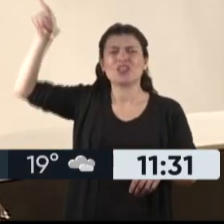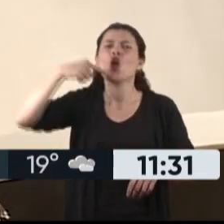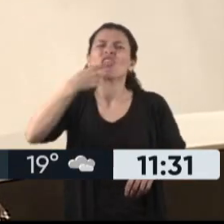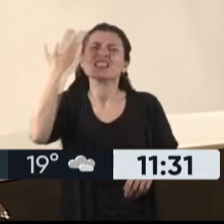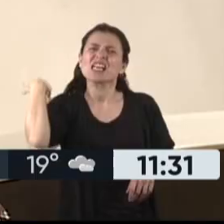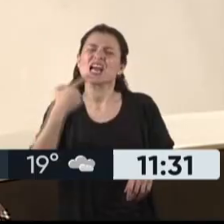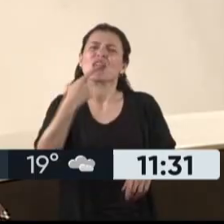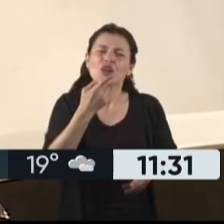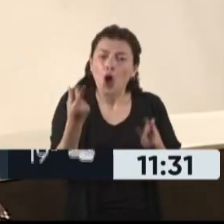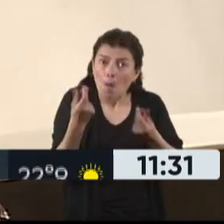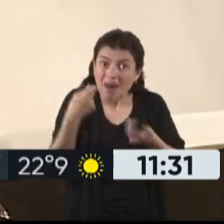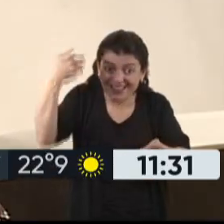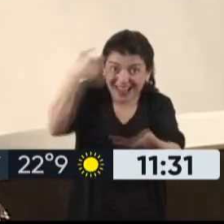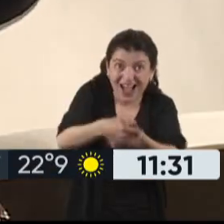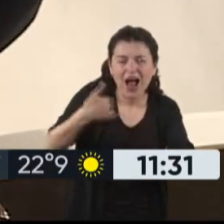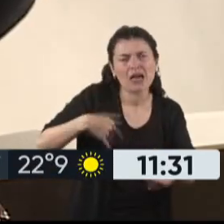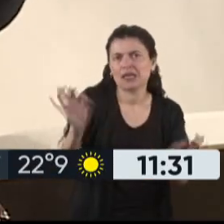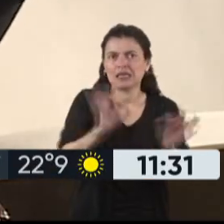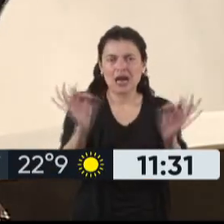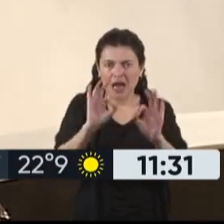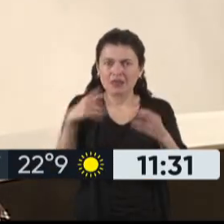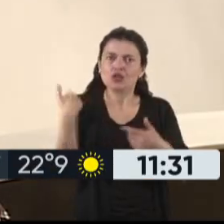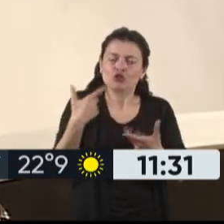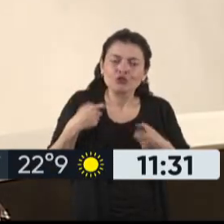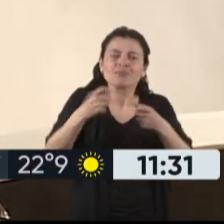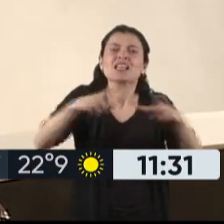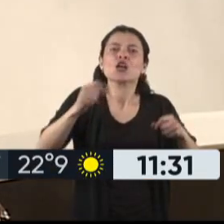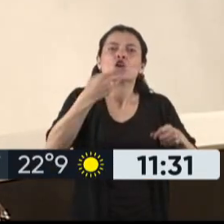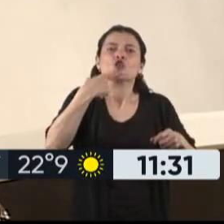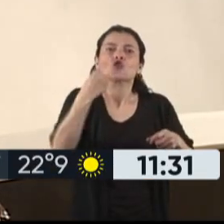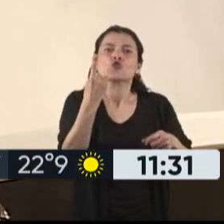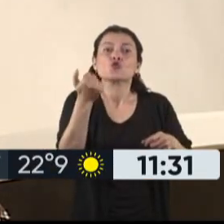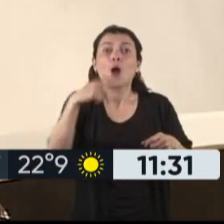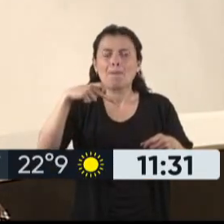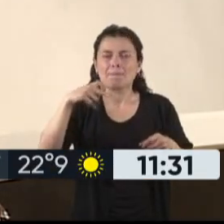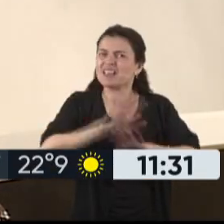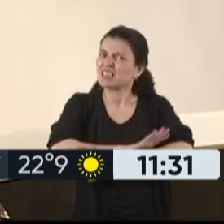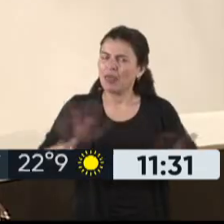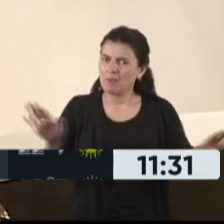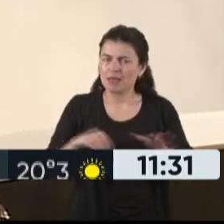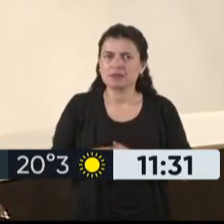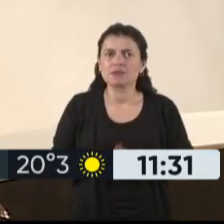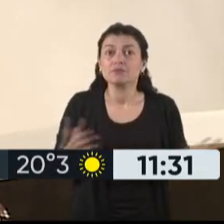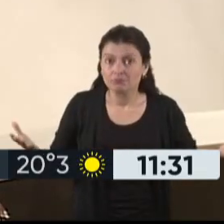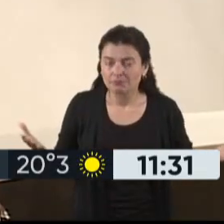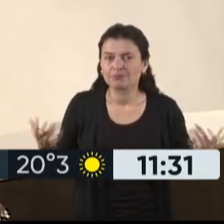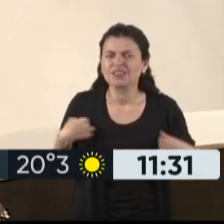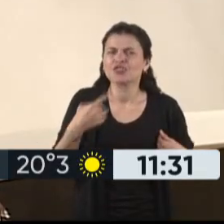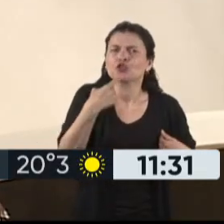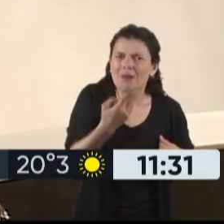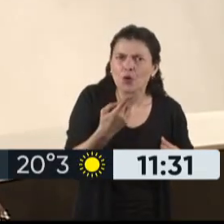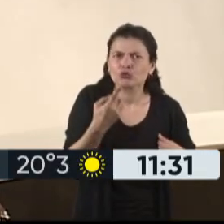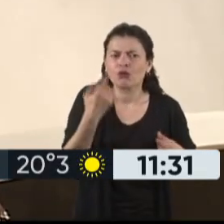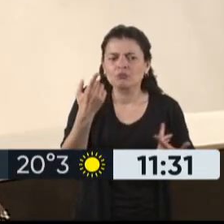swap. Los mercados, bueno, harán su lectura. Digo, para el común denominador de la gente, esto, ¿qué influencia